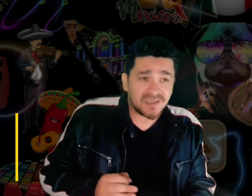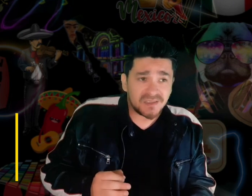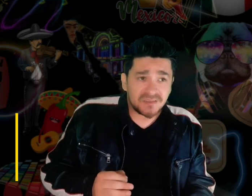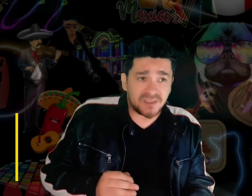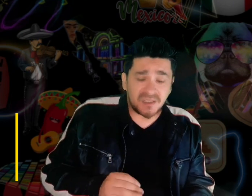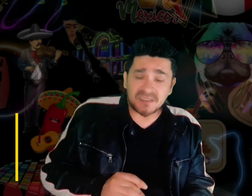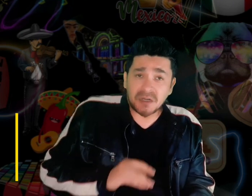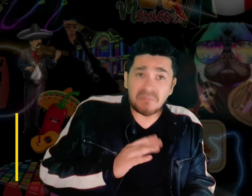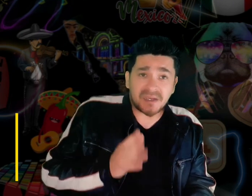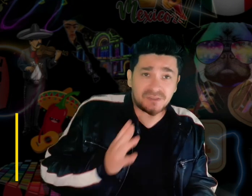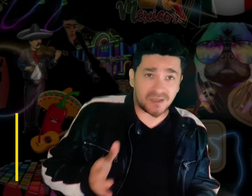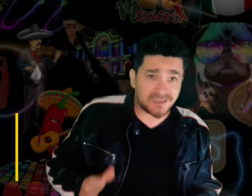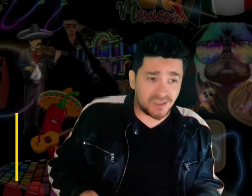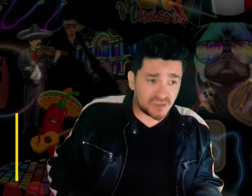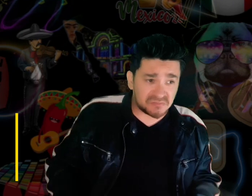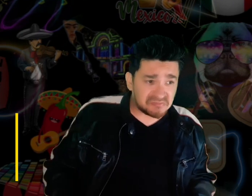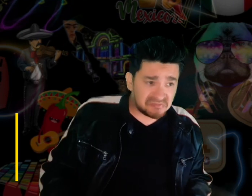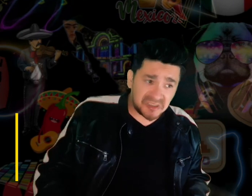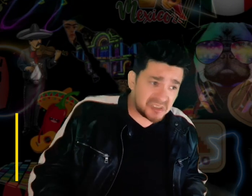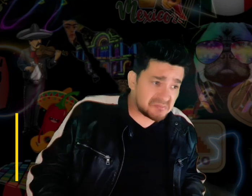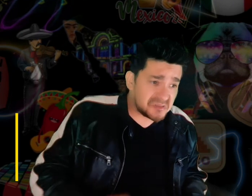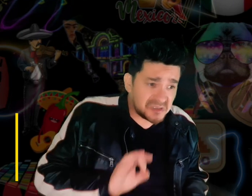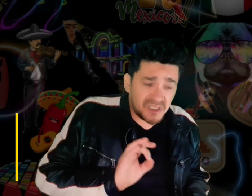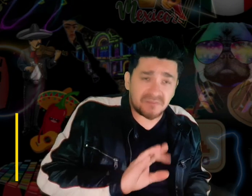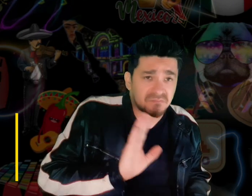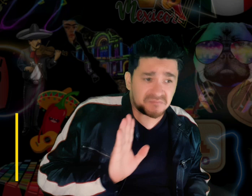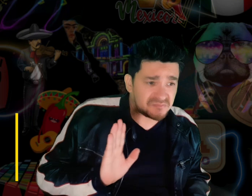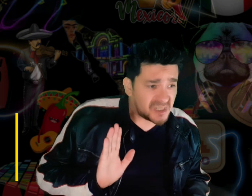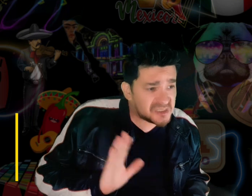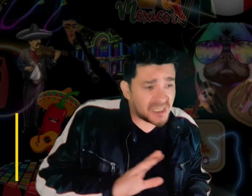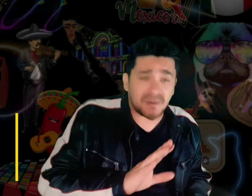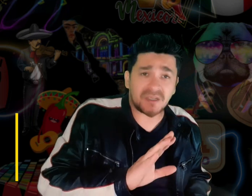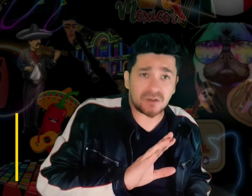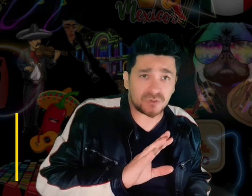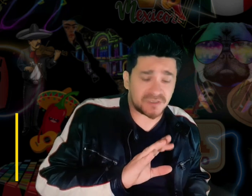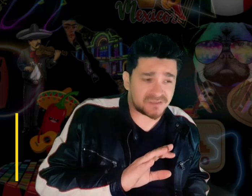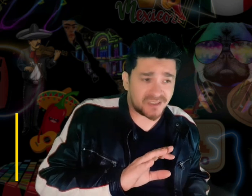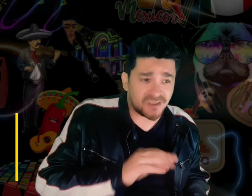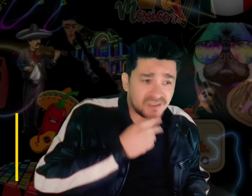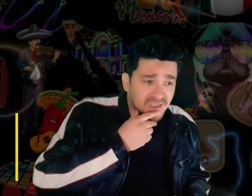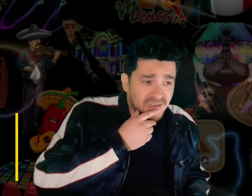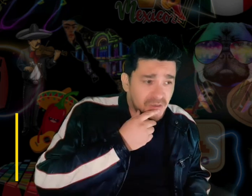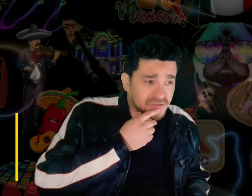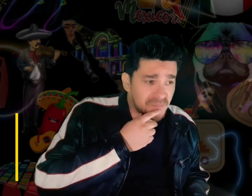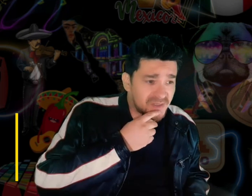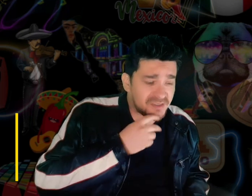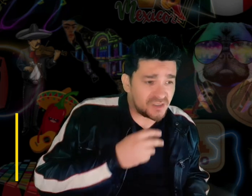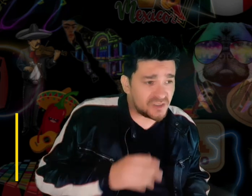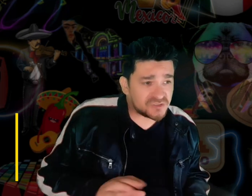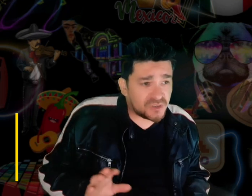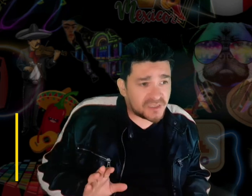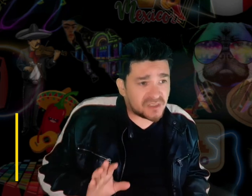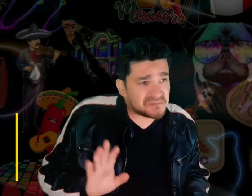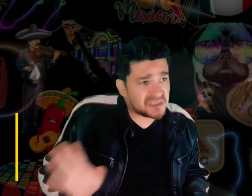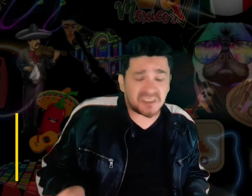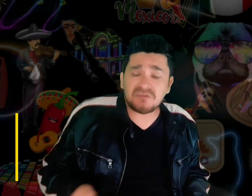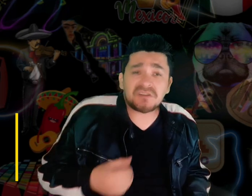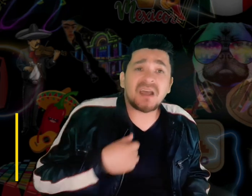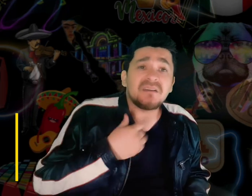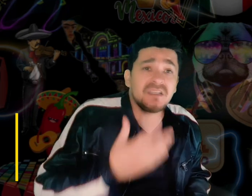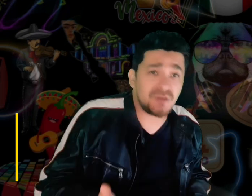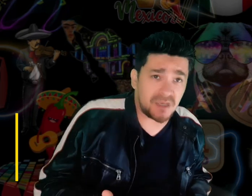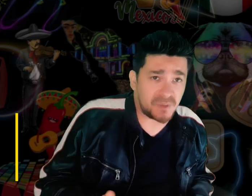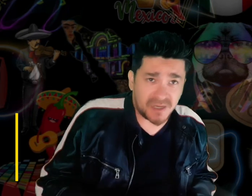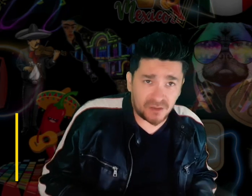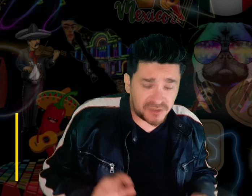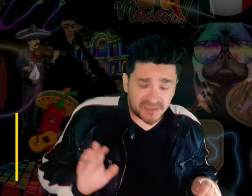presidente, tienen que estar más que tranquilos y ir tranquilamente a la justicia, ¿no? Como siempre les digo, si uno está, uno